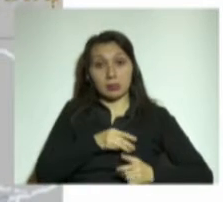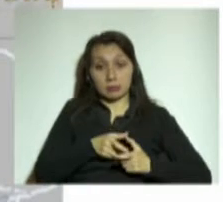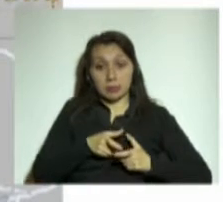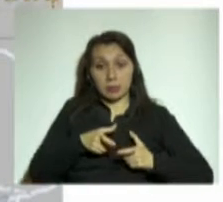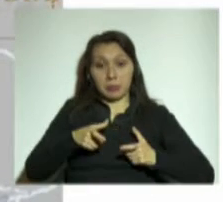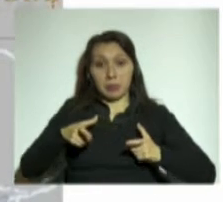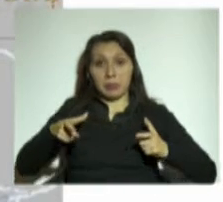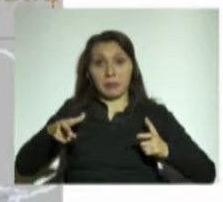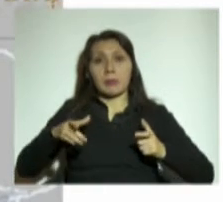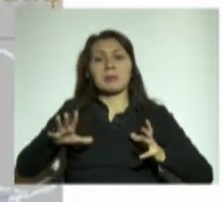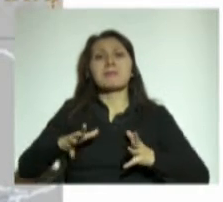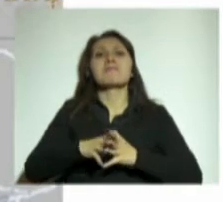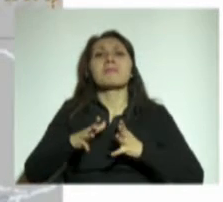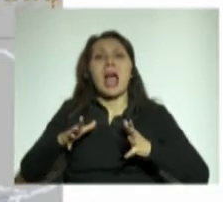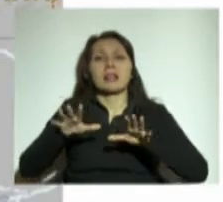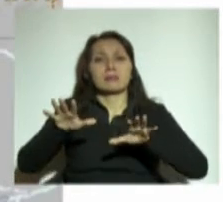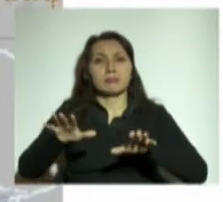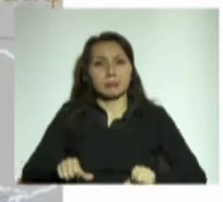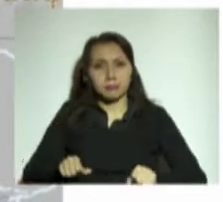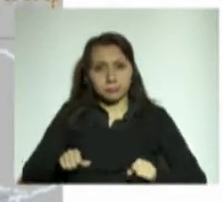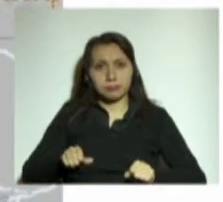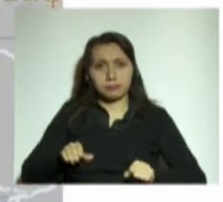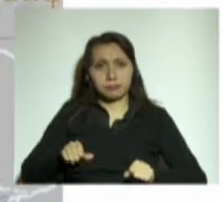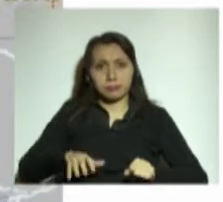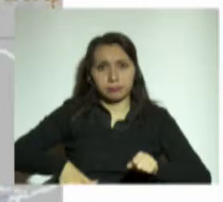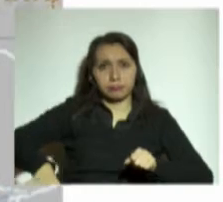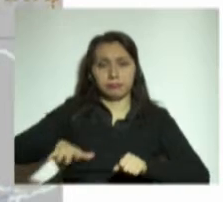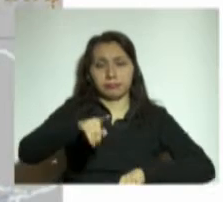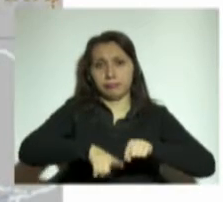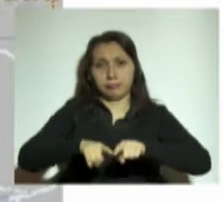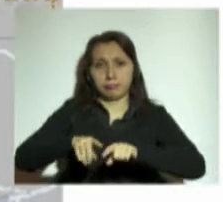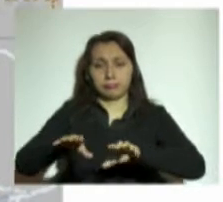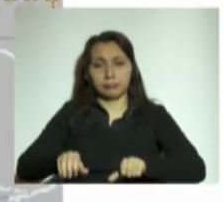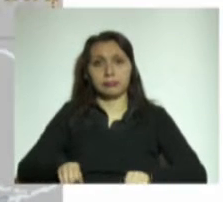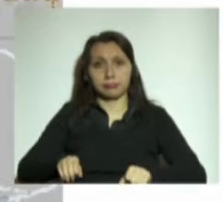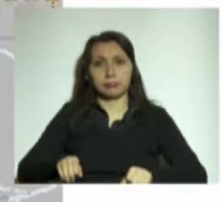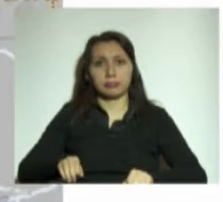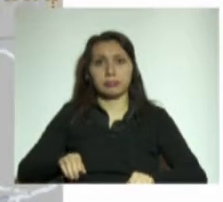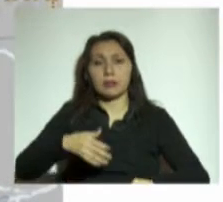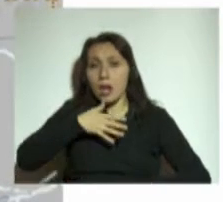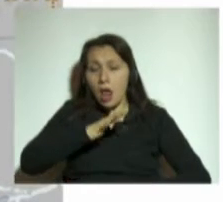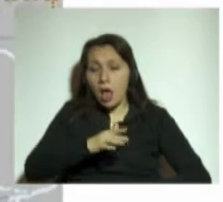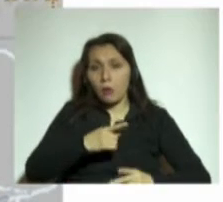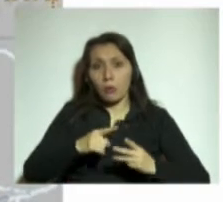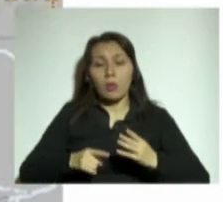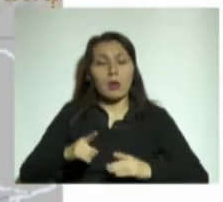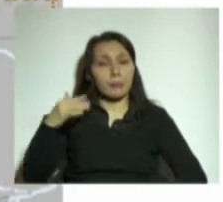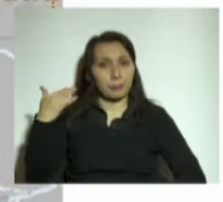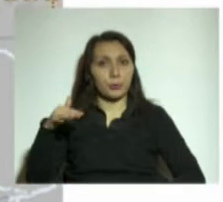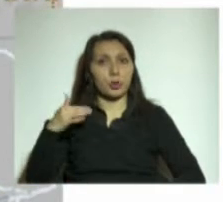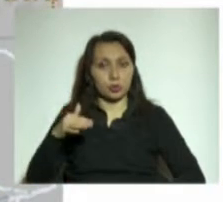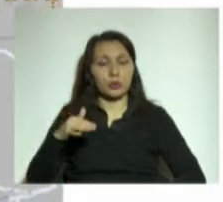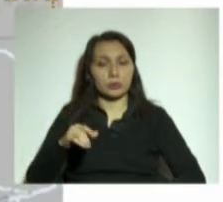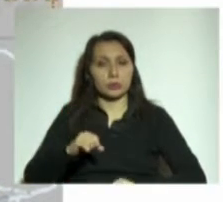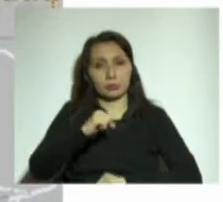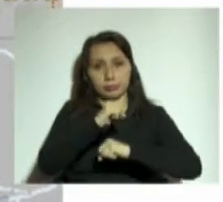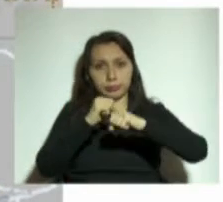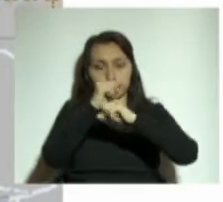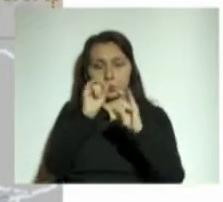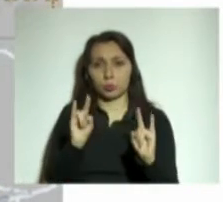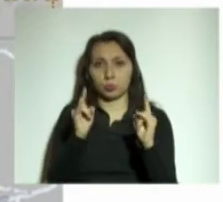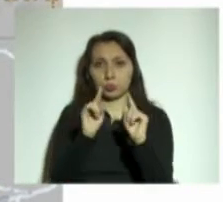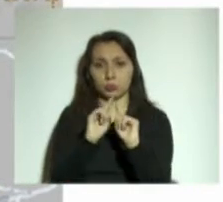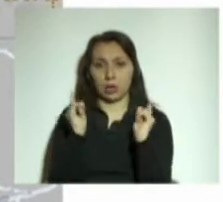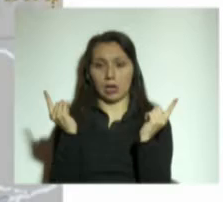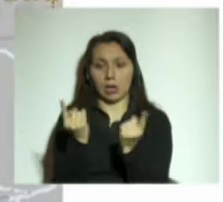más el posicionamiento geográfico, hidrológico, etcétera, tiene importancia en la estructura que vas a construir